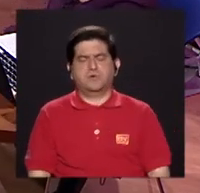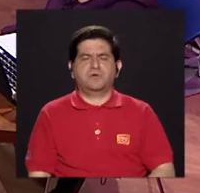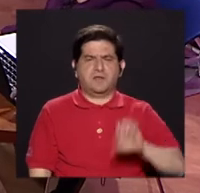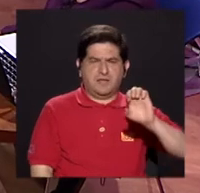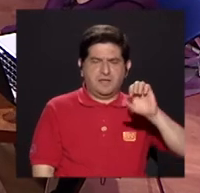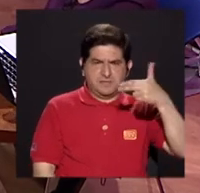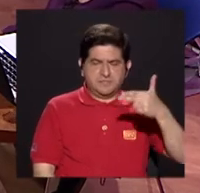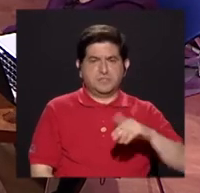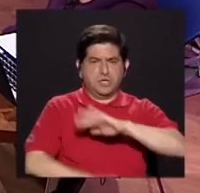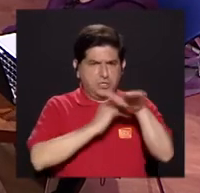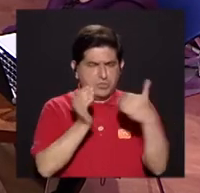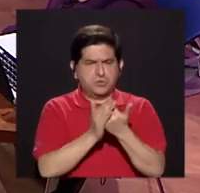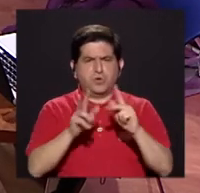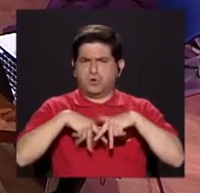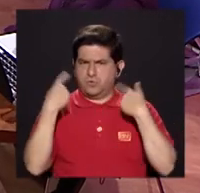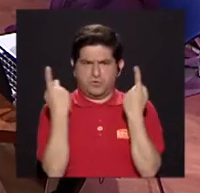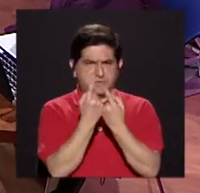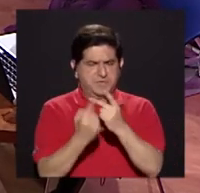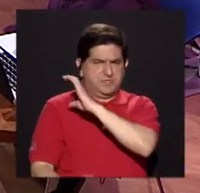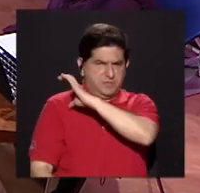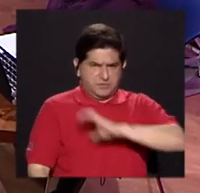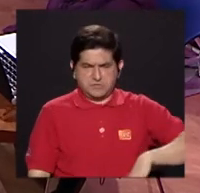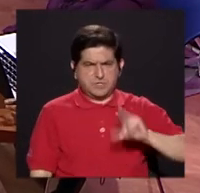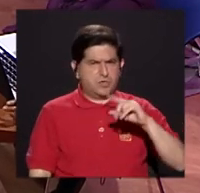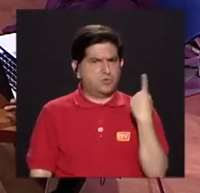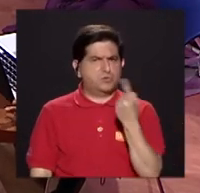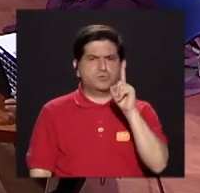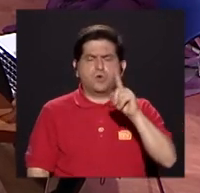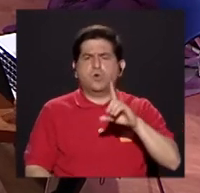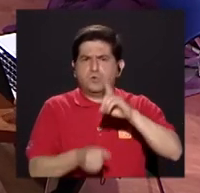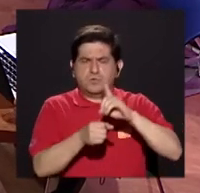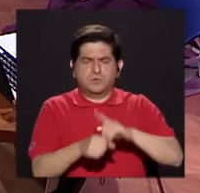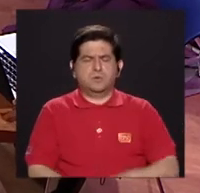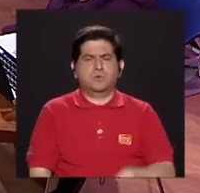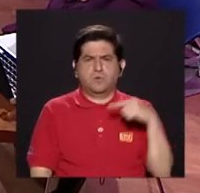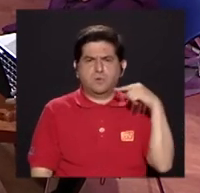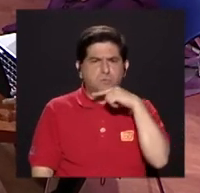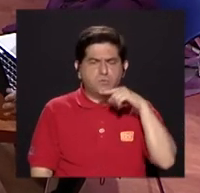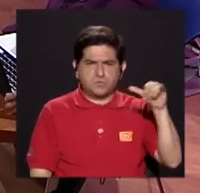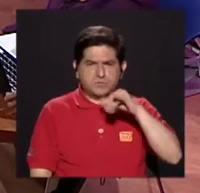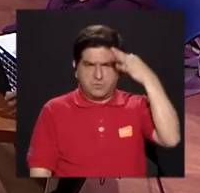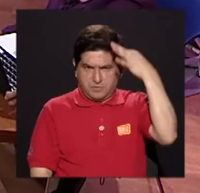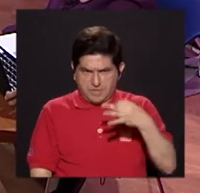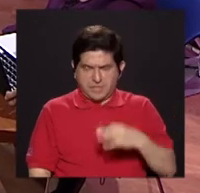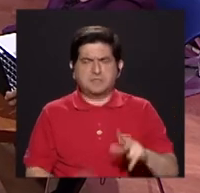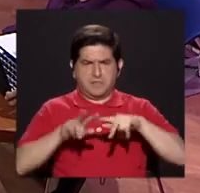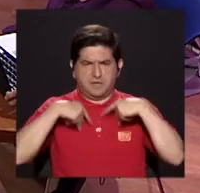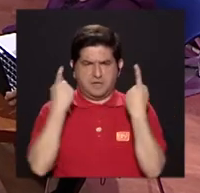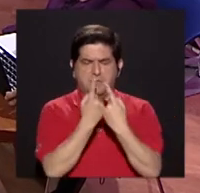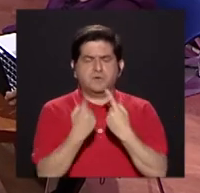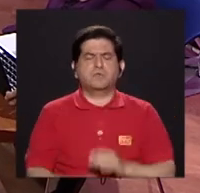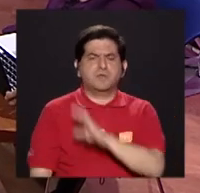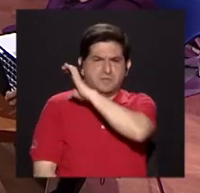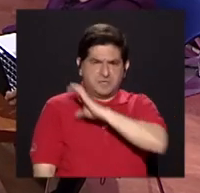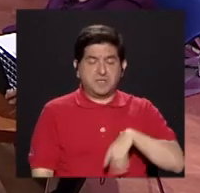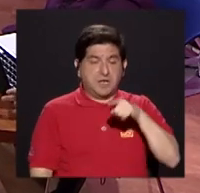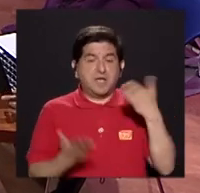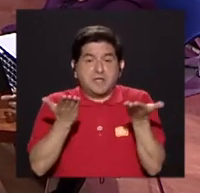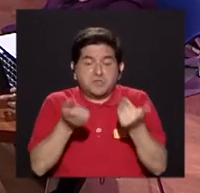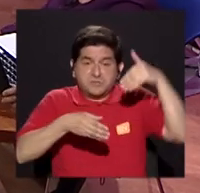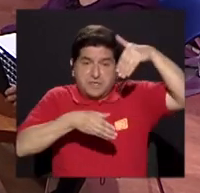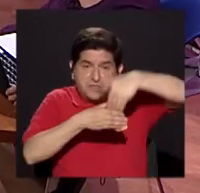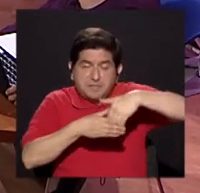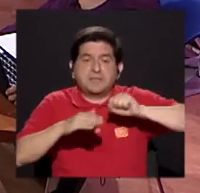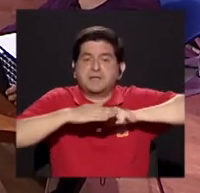todos los partidos cristianos son fracciones unipersonales. El PUS tiene la misma posición que los partidos cristianos. Tenemos que estar vivos porque quieren meter